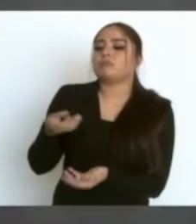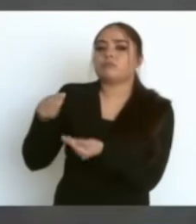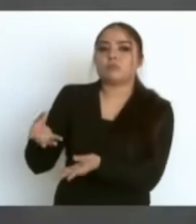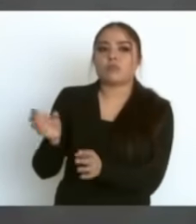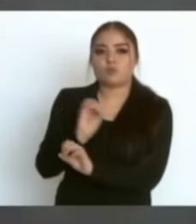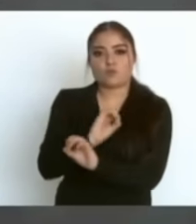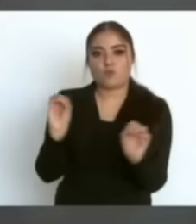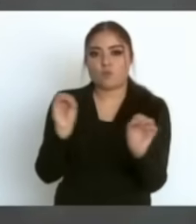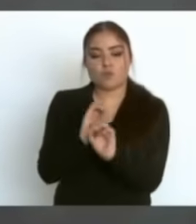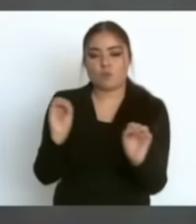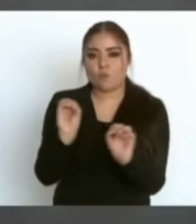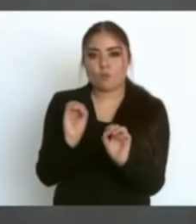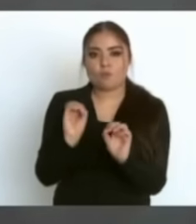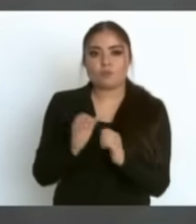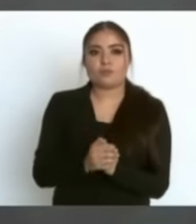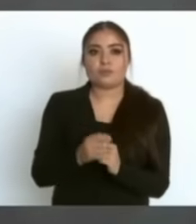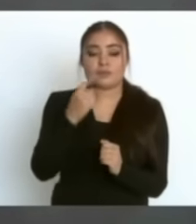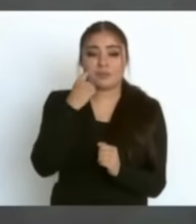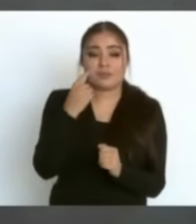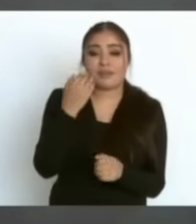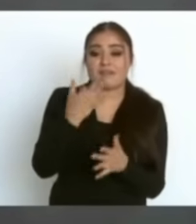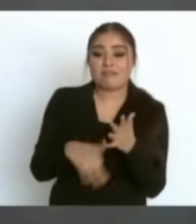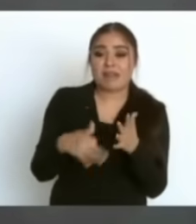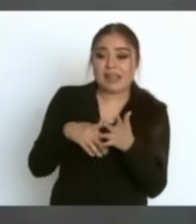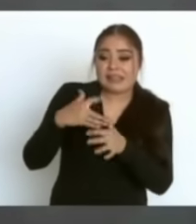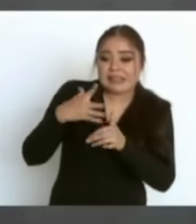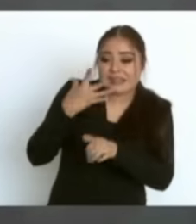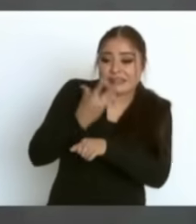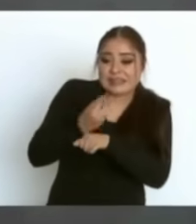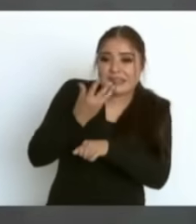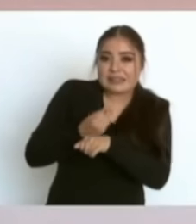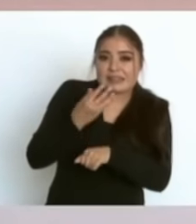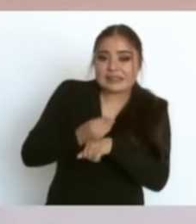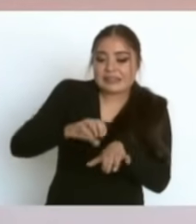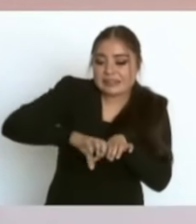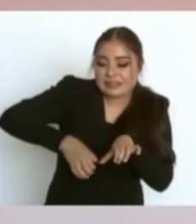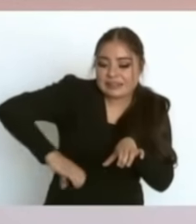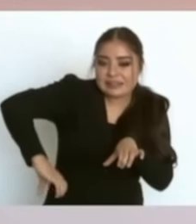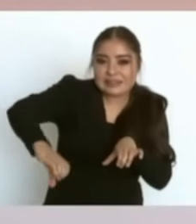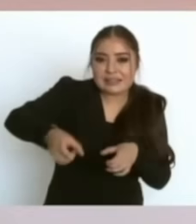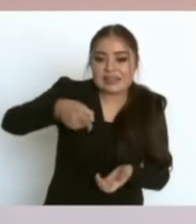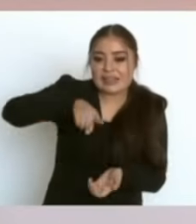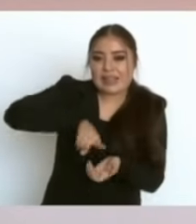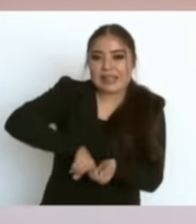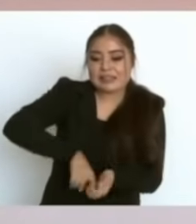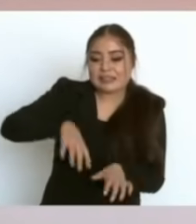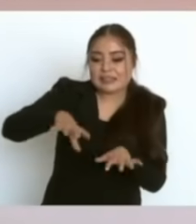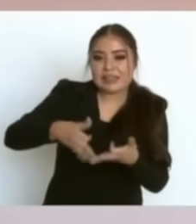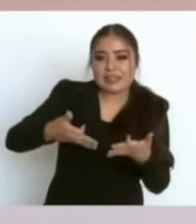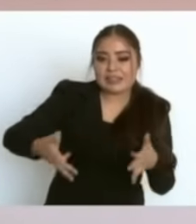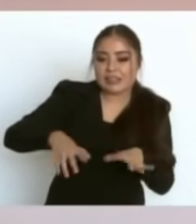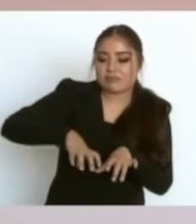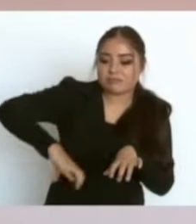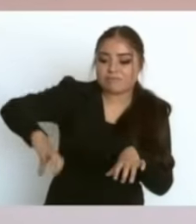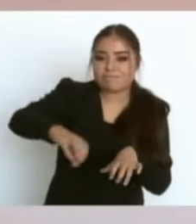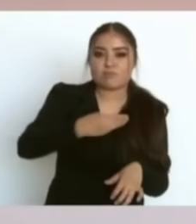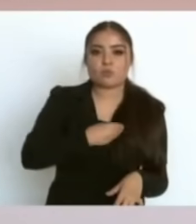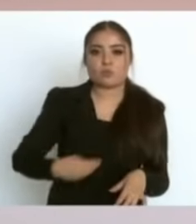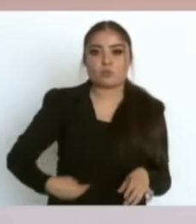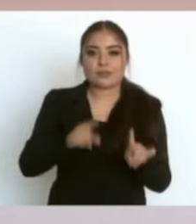sino reparar las líneas de conducción en los municipios invertir